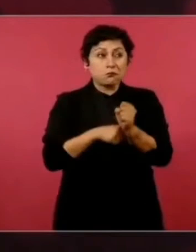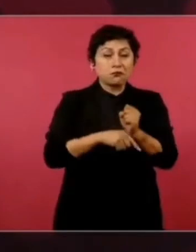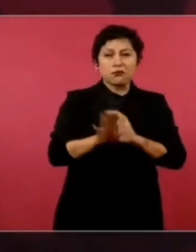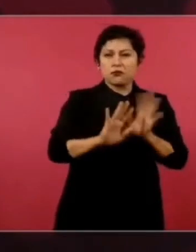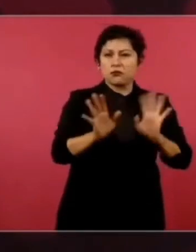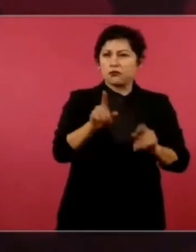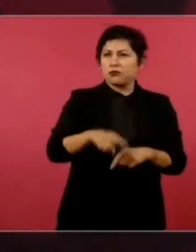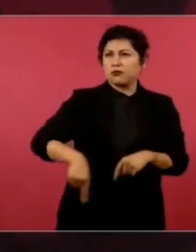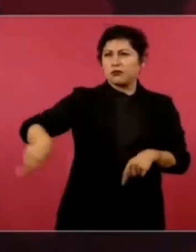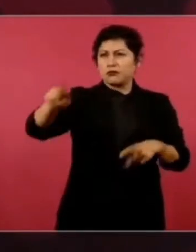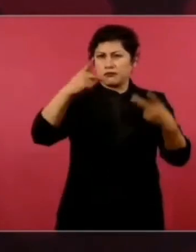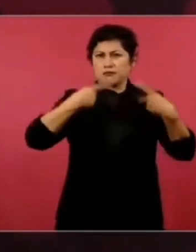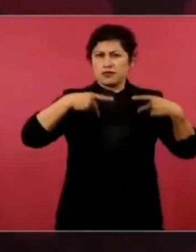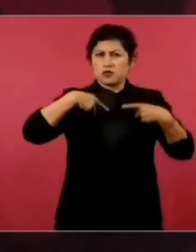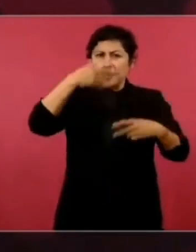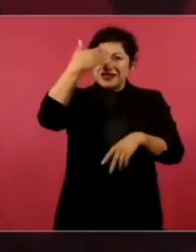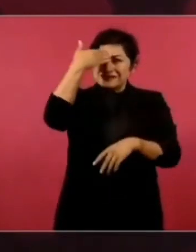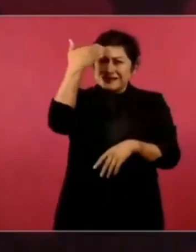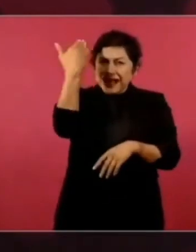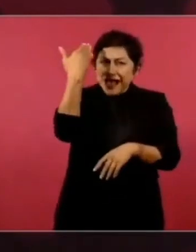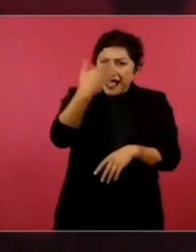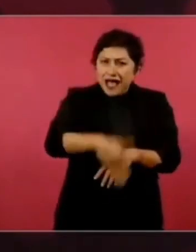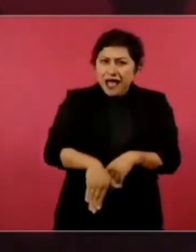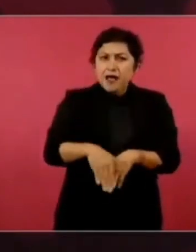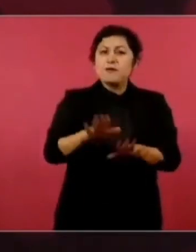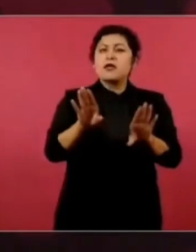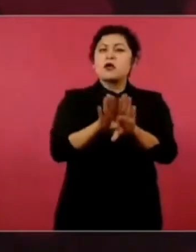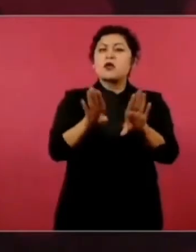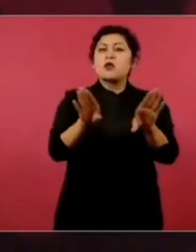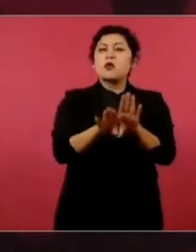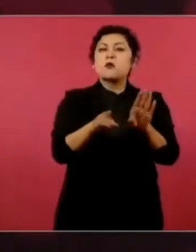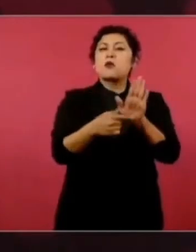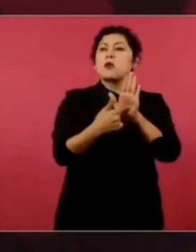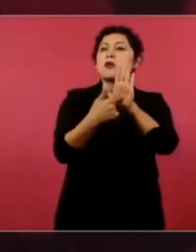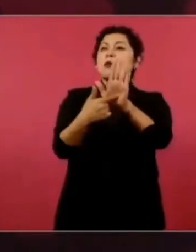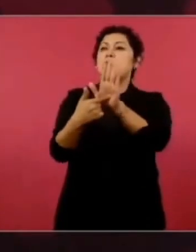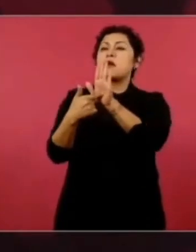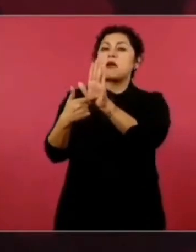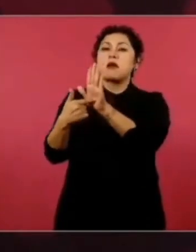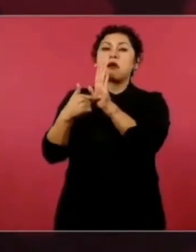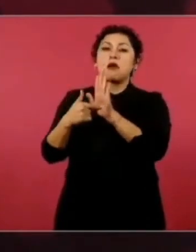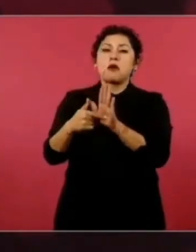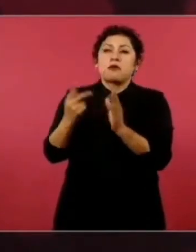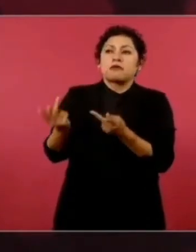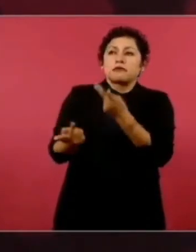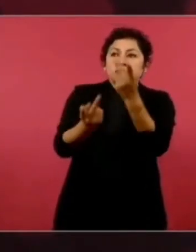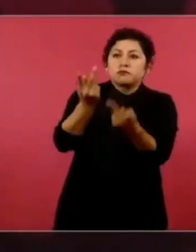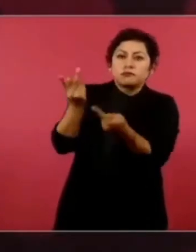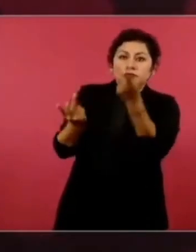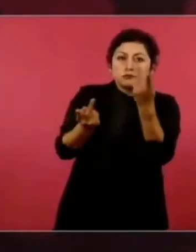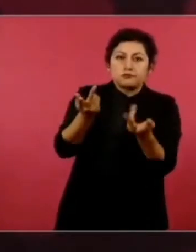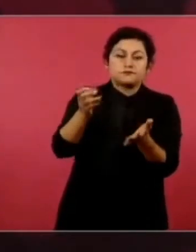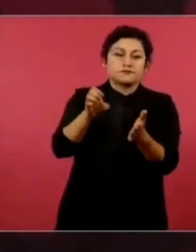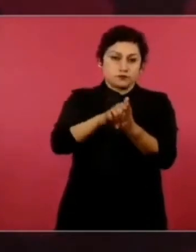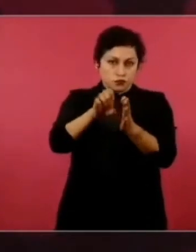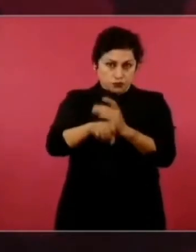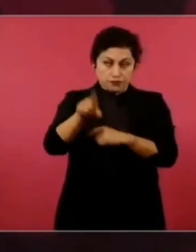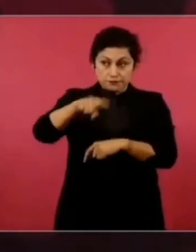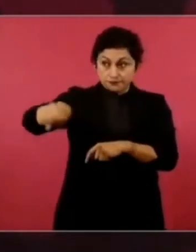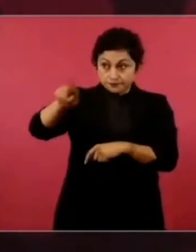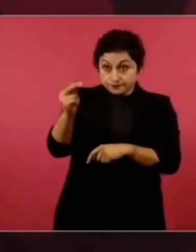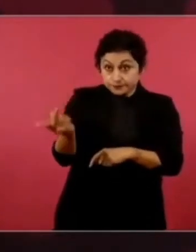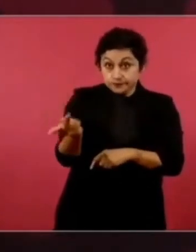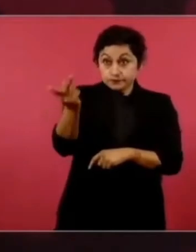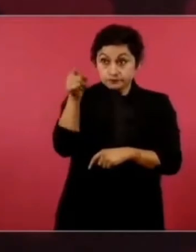Cuando se hacen las encuestas, si se le pregunta a la gente sobre la confianza en jueces, en magistrados,